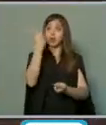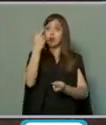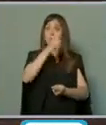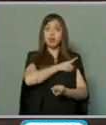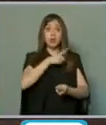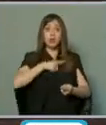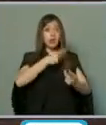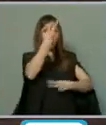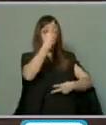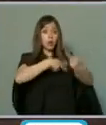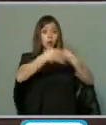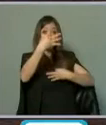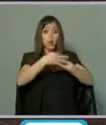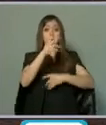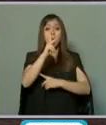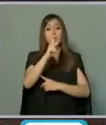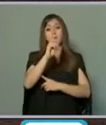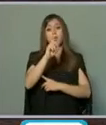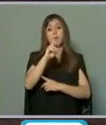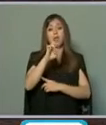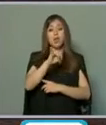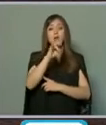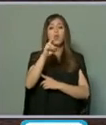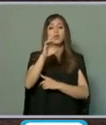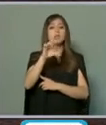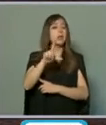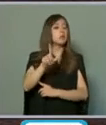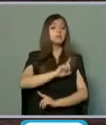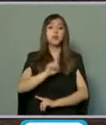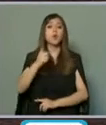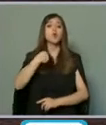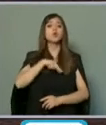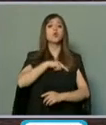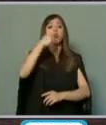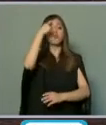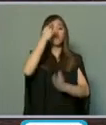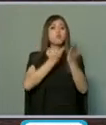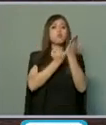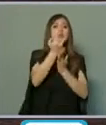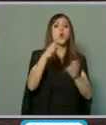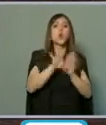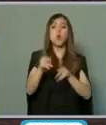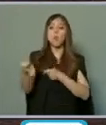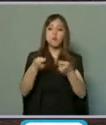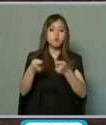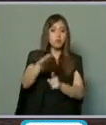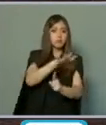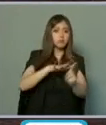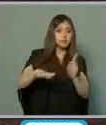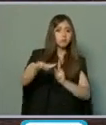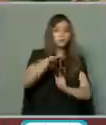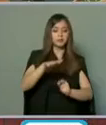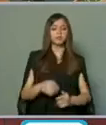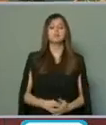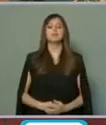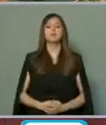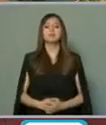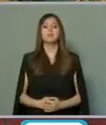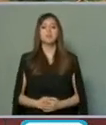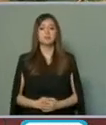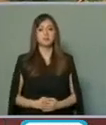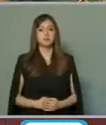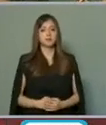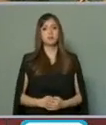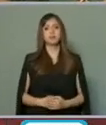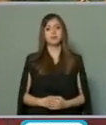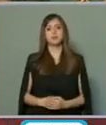Poder Judicial de la ciudad, somos autónomos en decisiones y en gestión y funcionamiento. Oye, y entonces si están aquí pues para